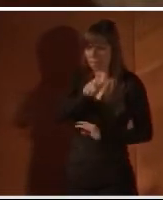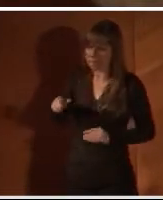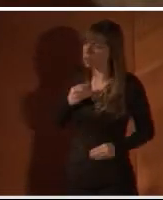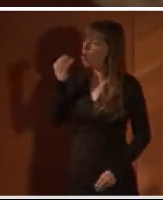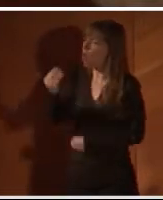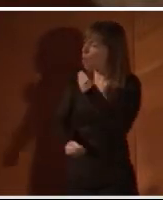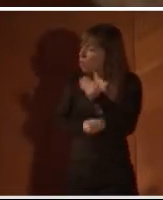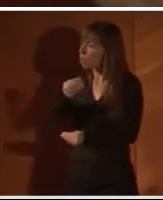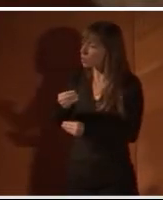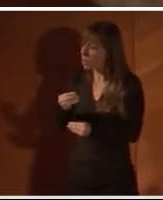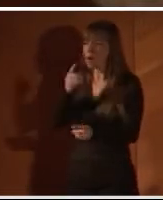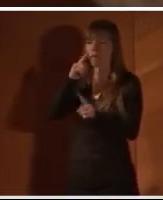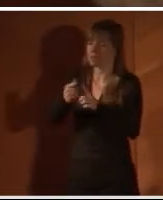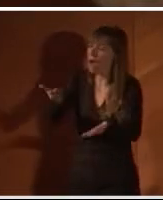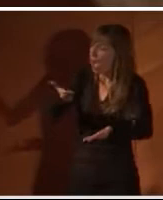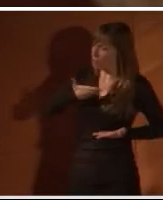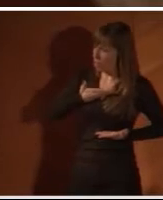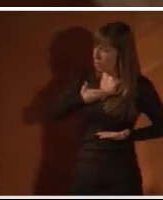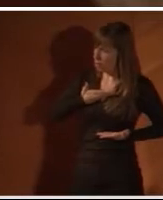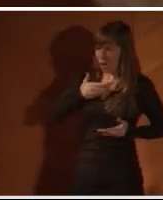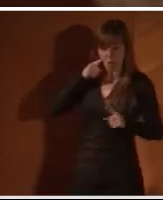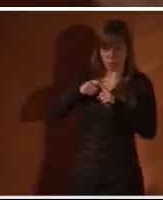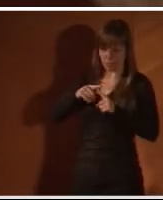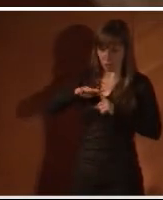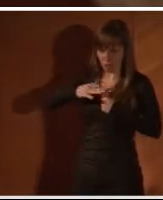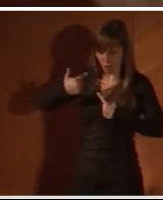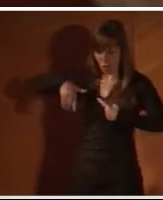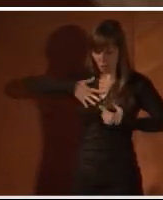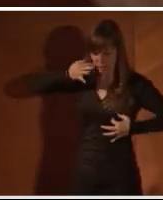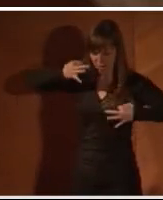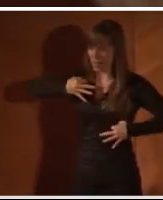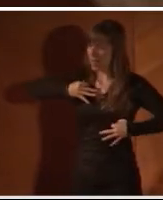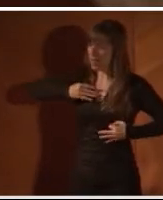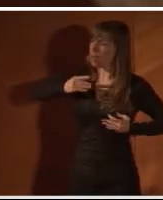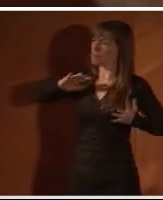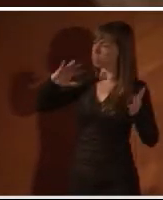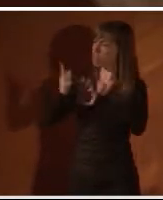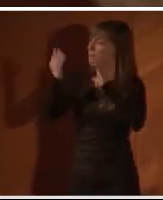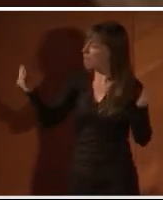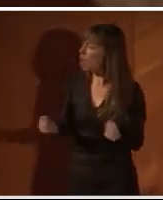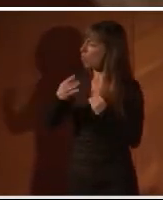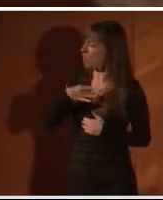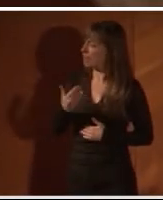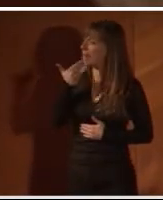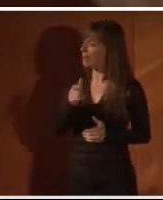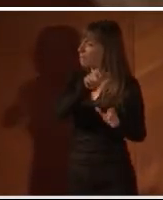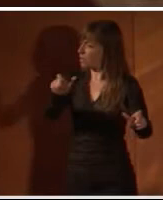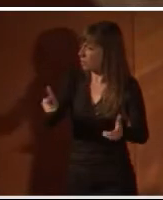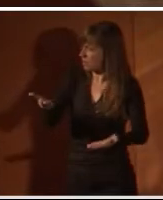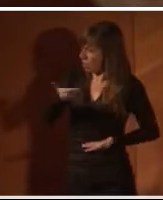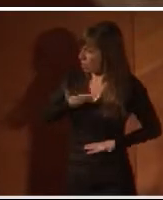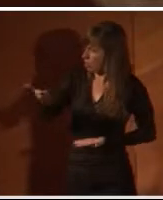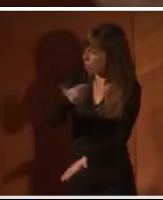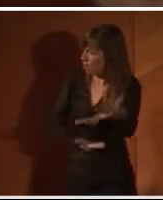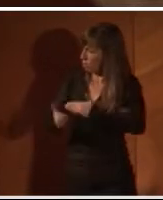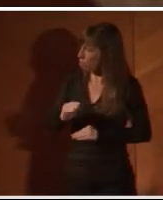puede ayudar a mejorar la realidad que vivimos, a mejorar el mundo. Y por eso, pues, esta idea, que es una